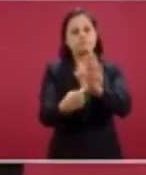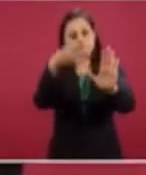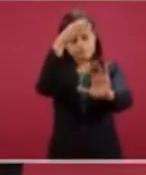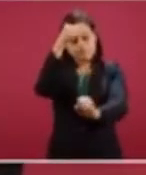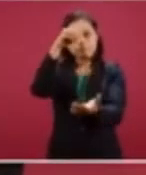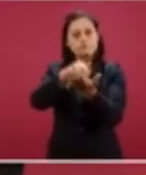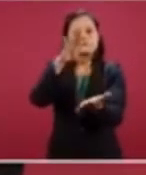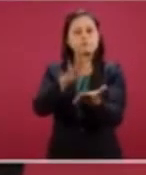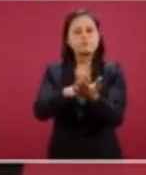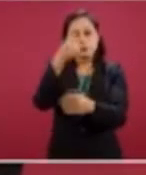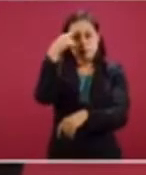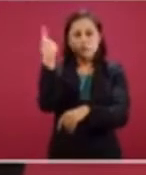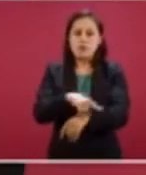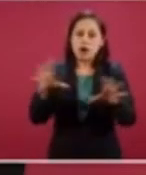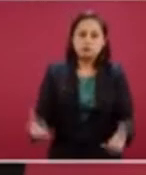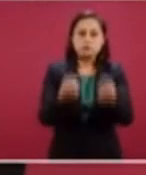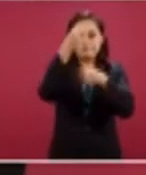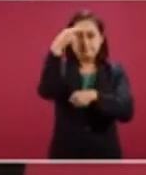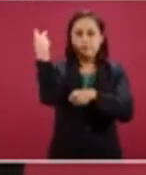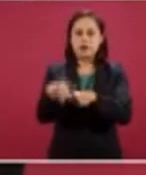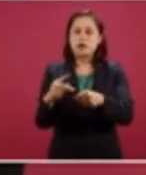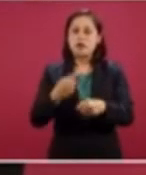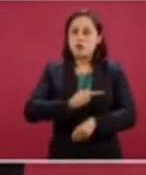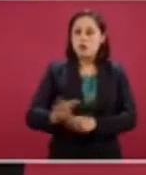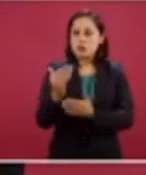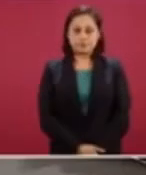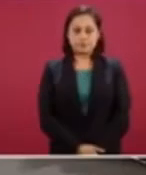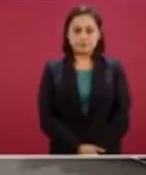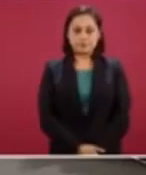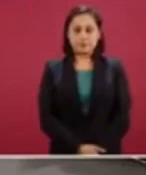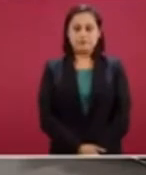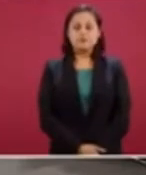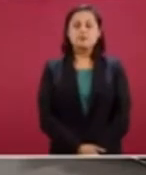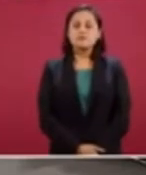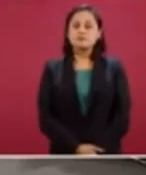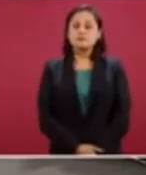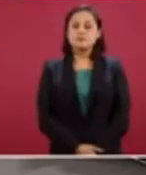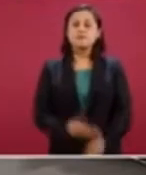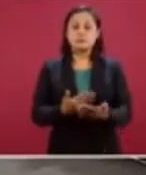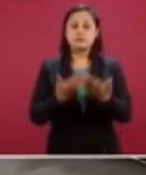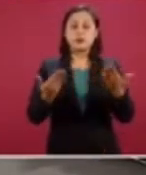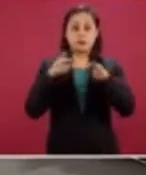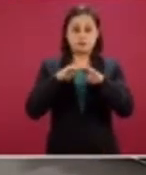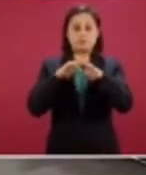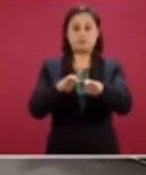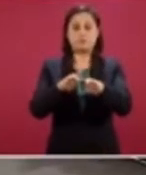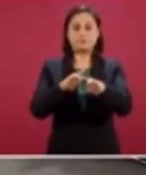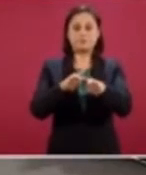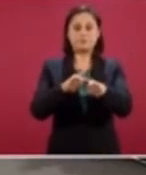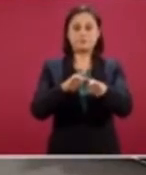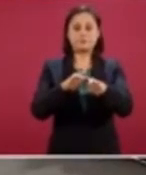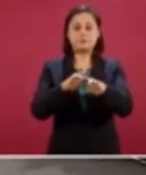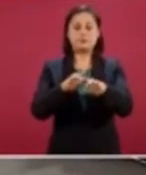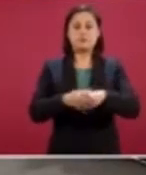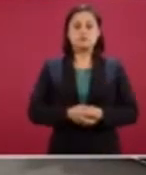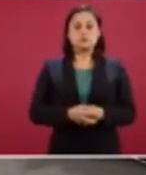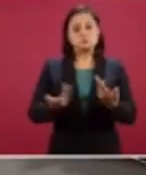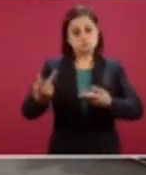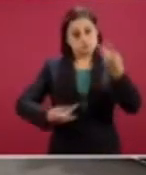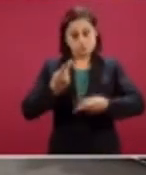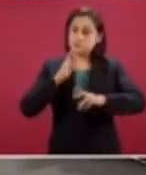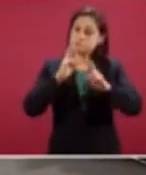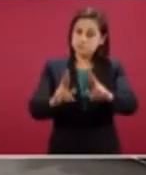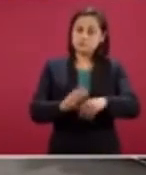tener un país más competitivo, con mayor bienestar, menos pobreza y menos corrupción. Muchas gracias. Bueno, vamos a continuar con esta rueda de